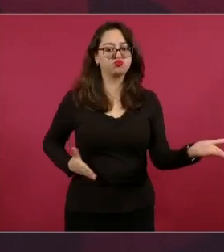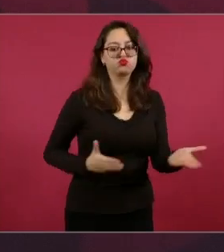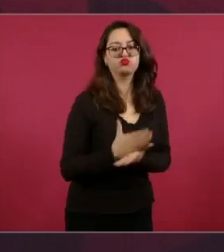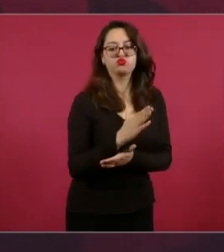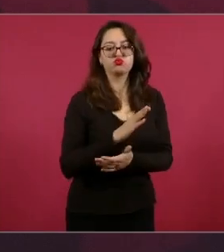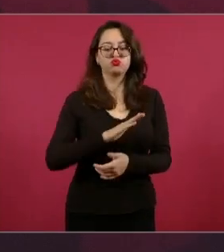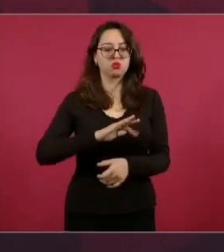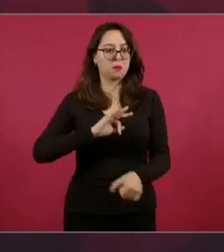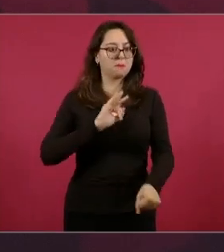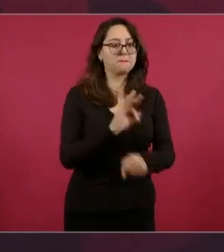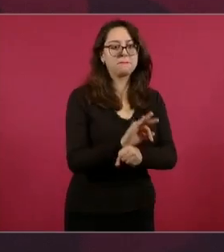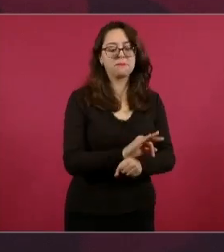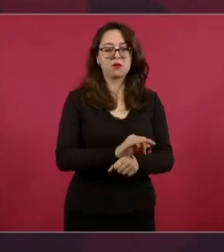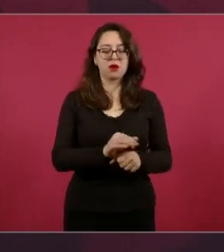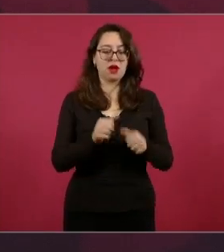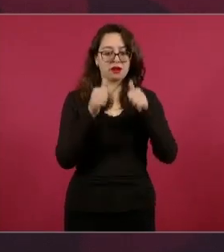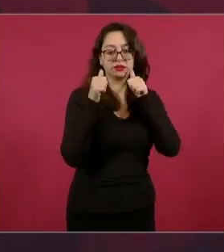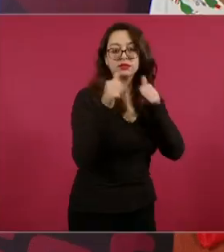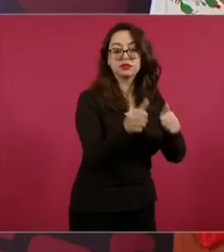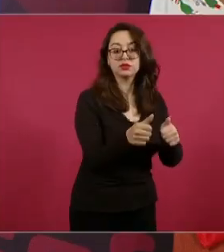¿Quién nos está ayudando